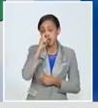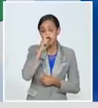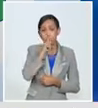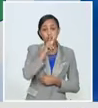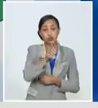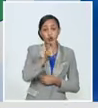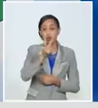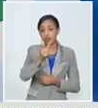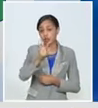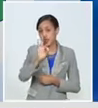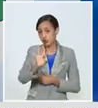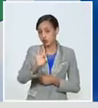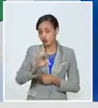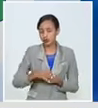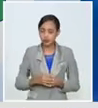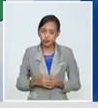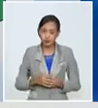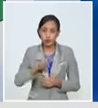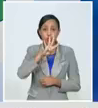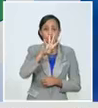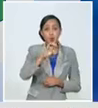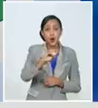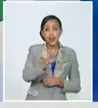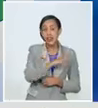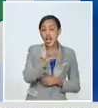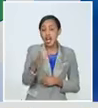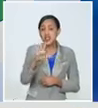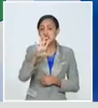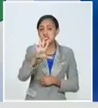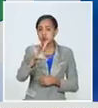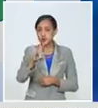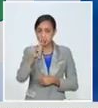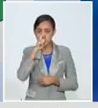238, de 40 a 59,